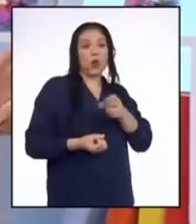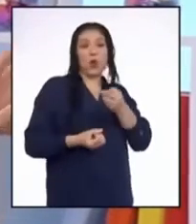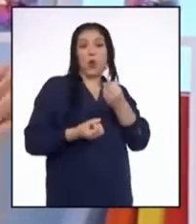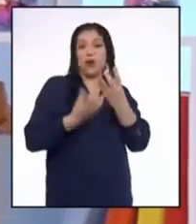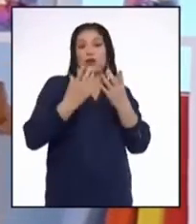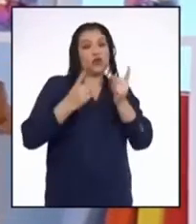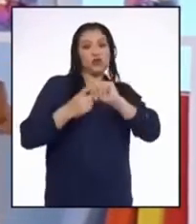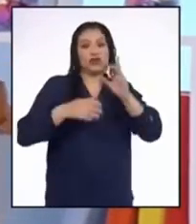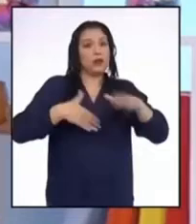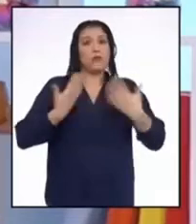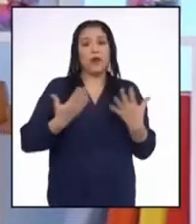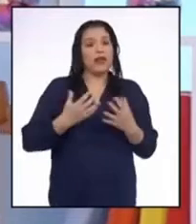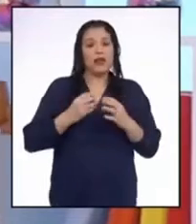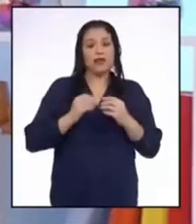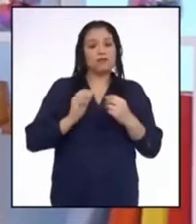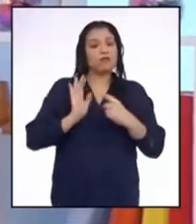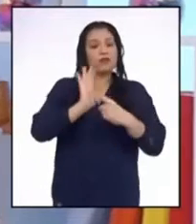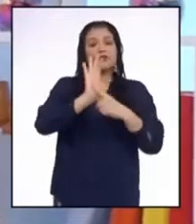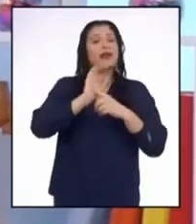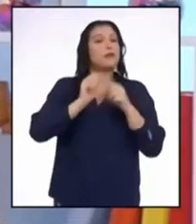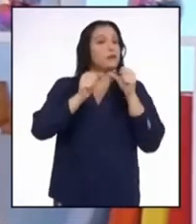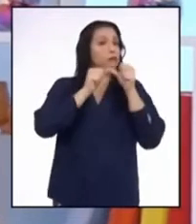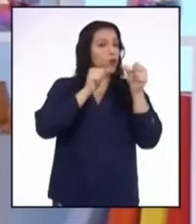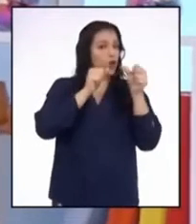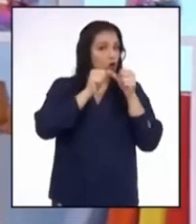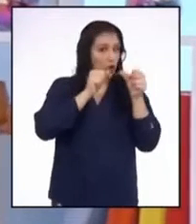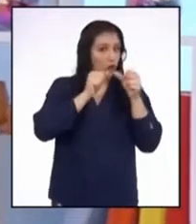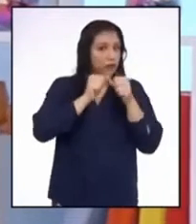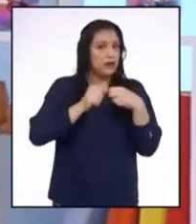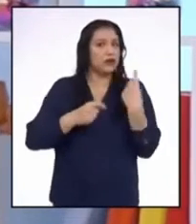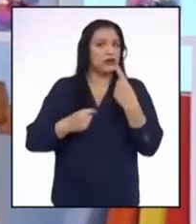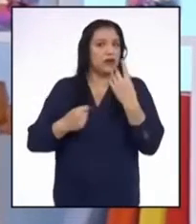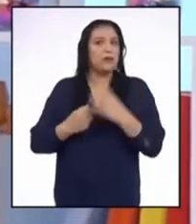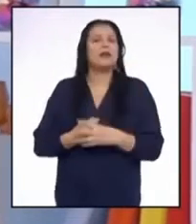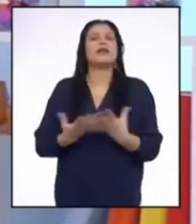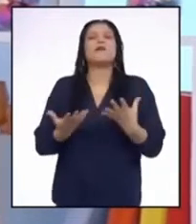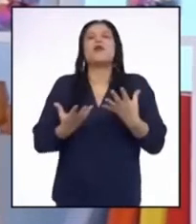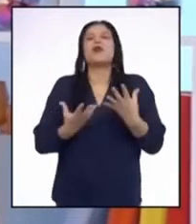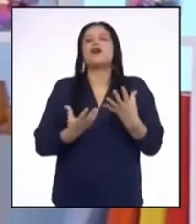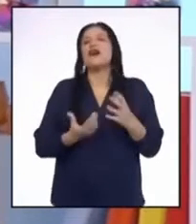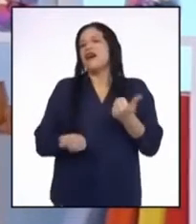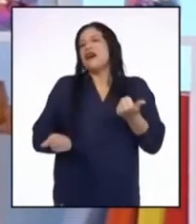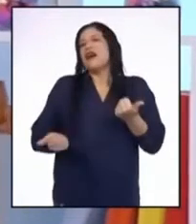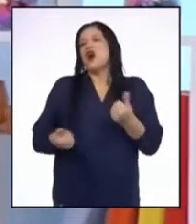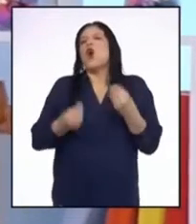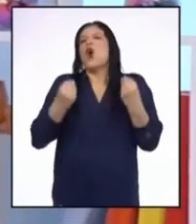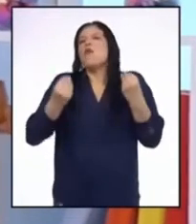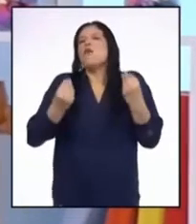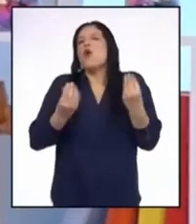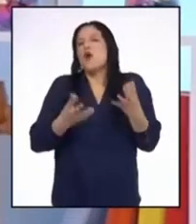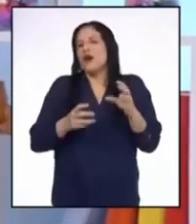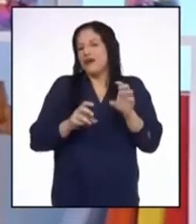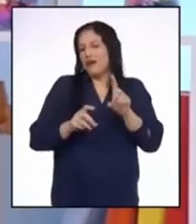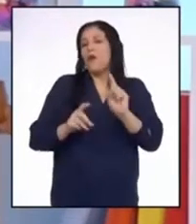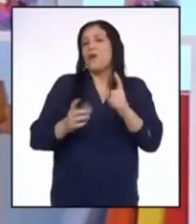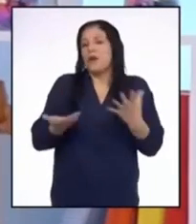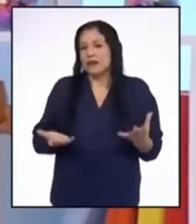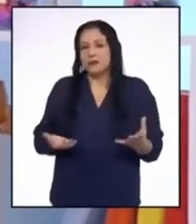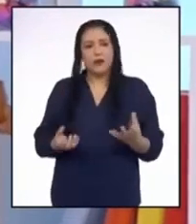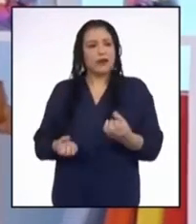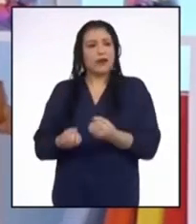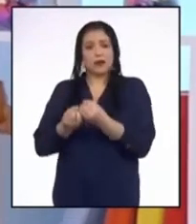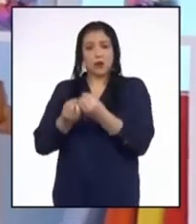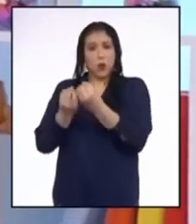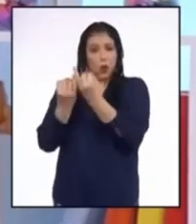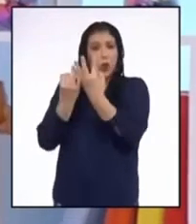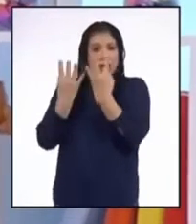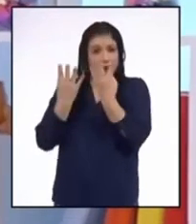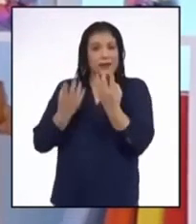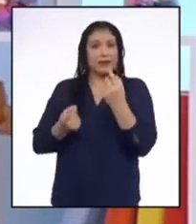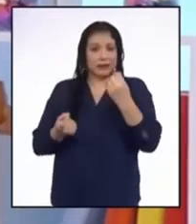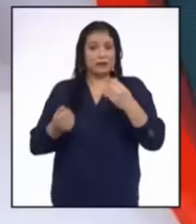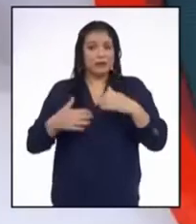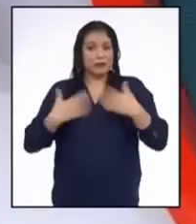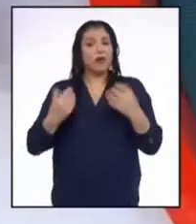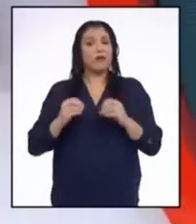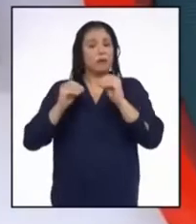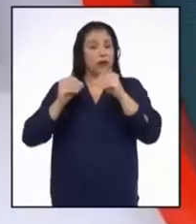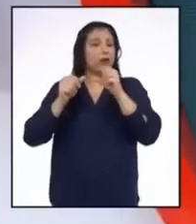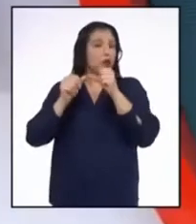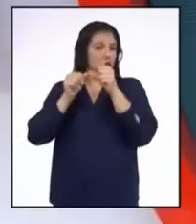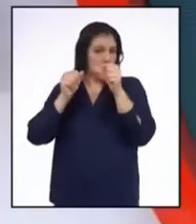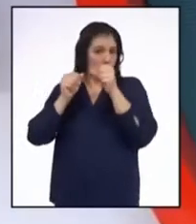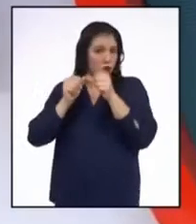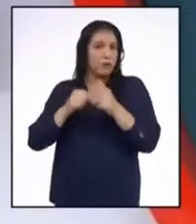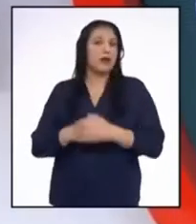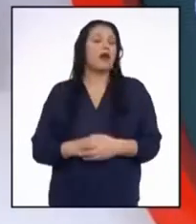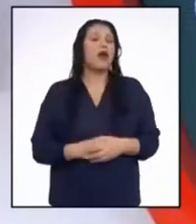pueden expresar mediante números y están determinadas por cualidades. En las cuantitativas sí podemos determinar un valor numérico.